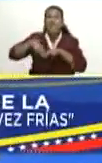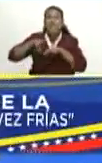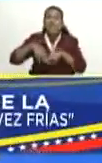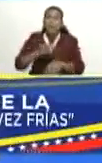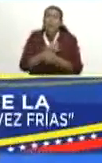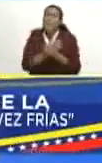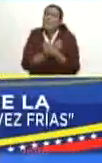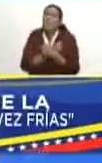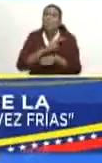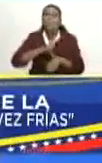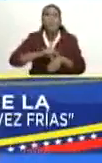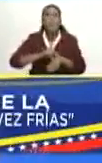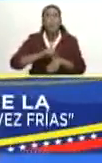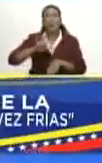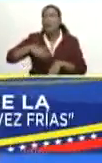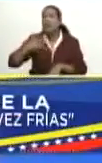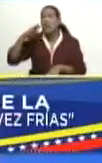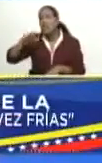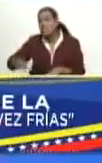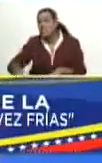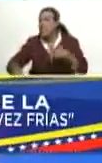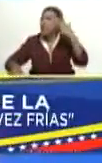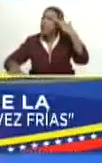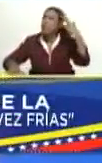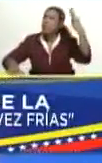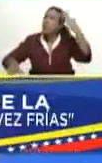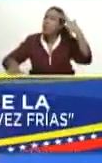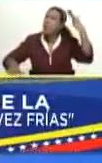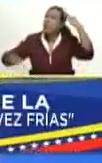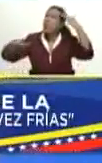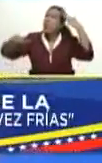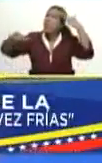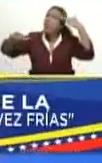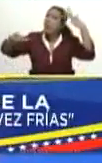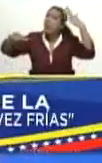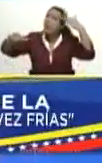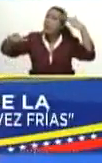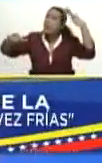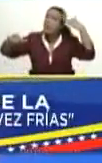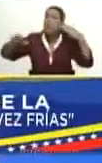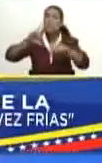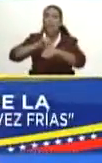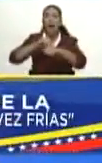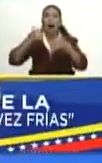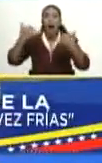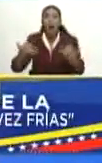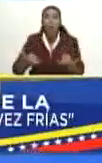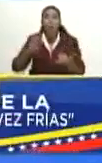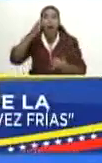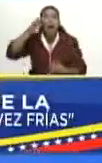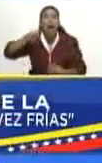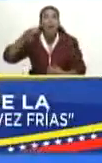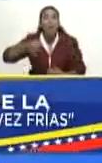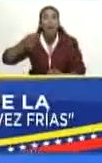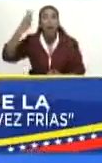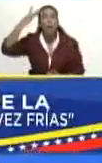pasión de ser médico, de la medicina, y se me cumplió mi sueño. Levanta la